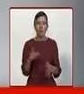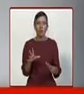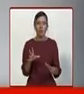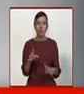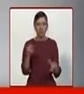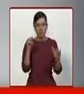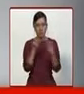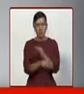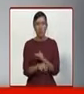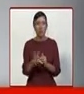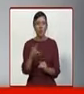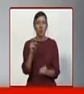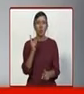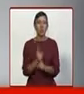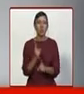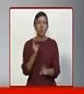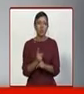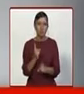a un perro.